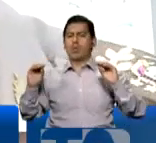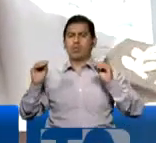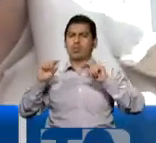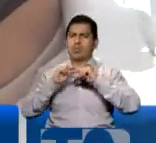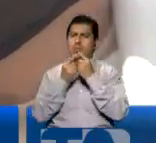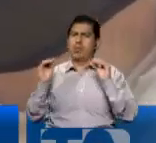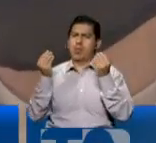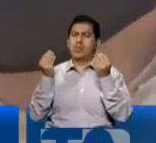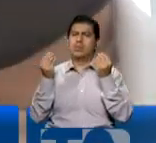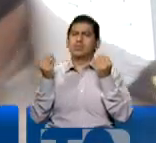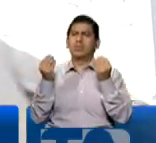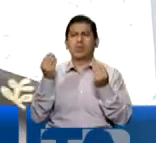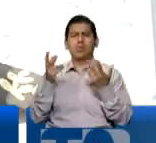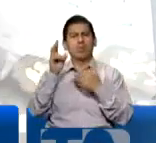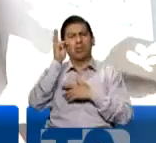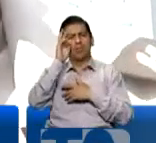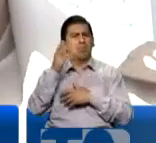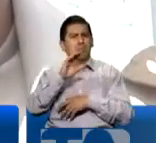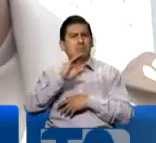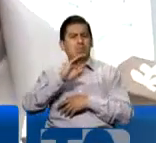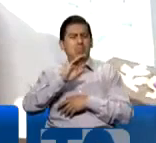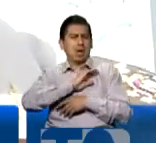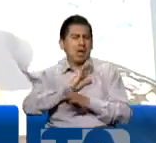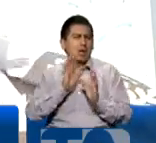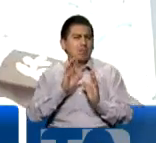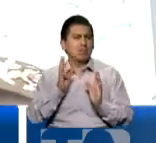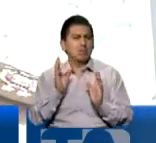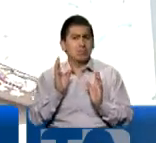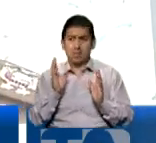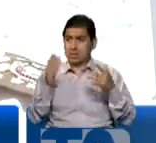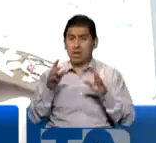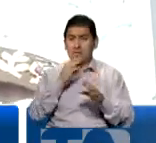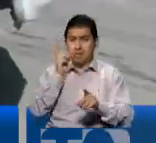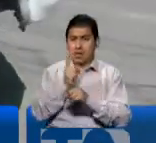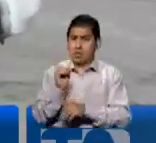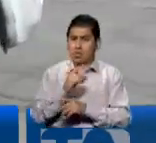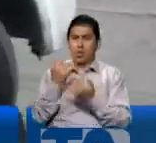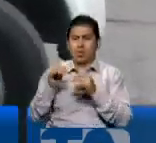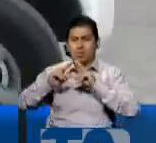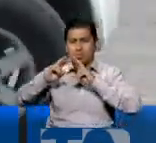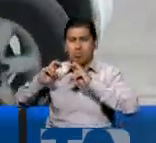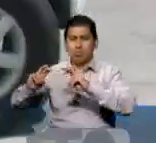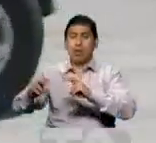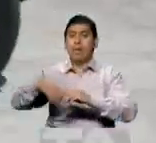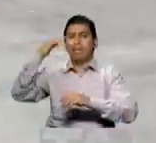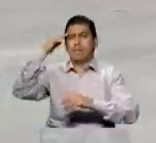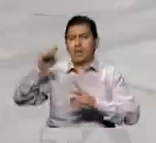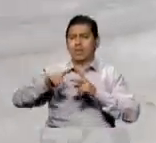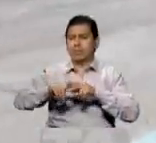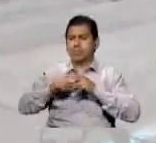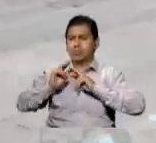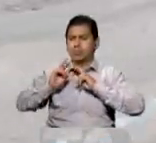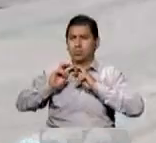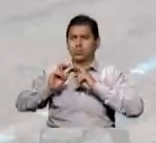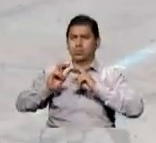tipo de comportamientos. Esa es una hipótesis, ¿no? No es que sea la realidad tampoco. La policía ya investiga este